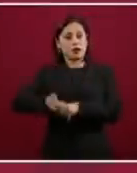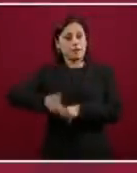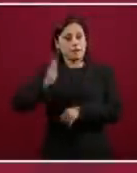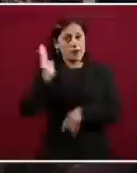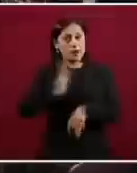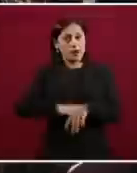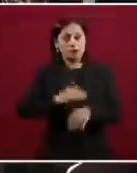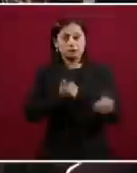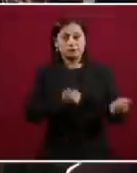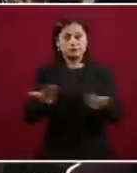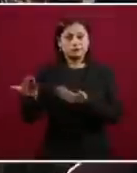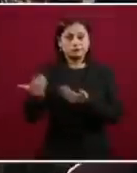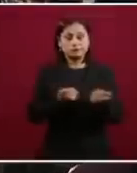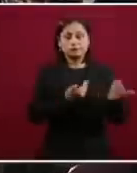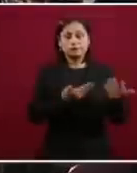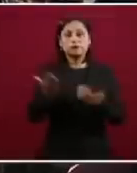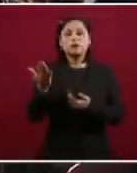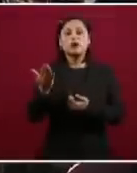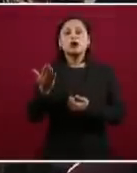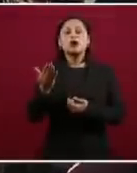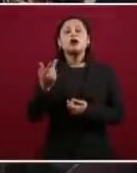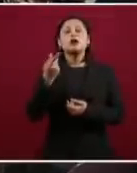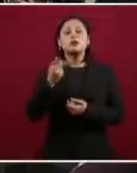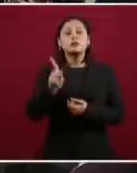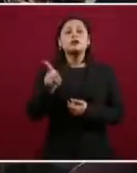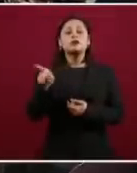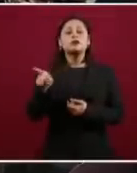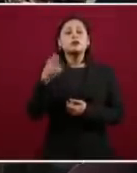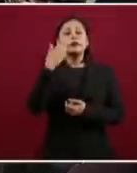y se quieren utilizar